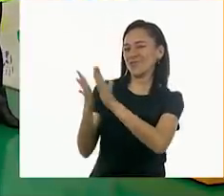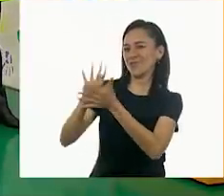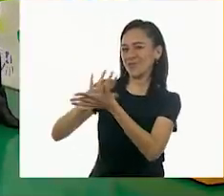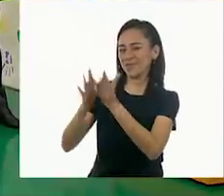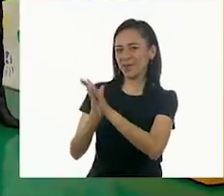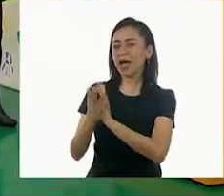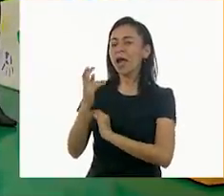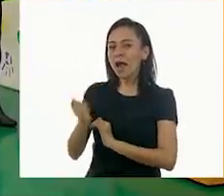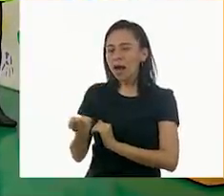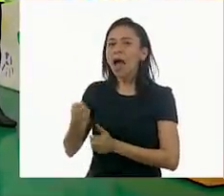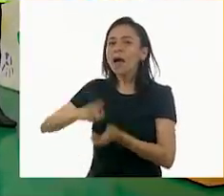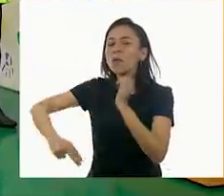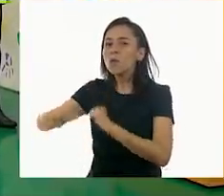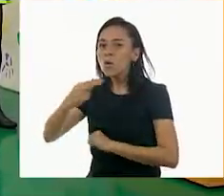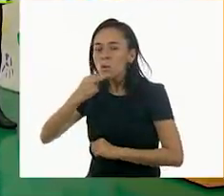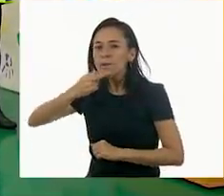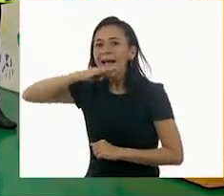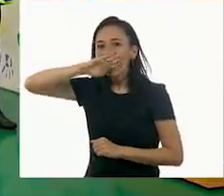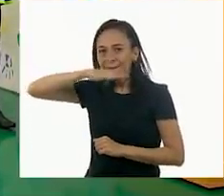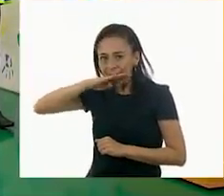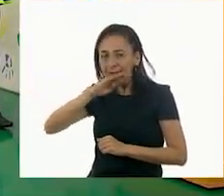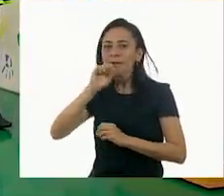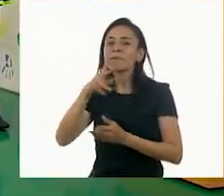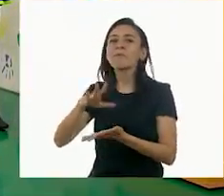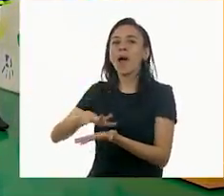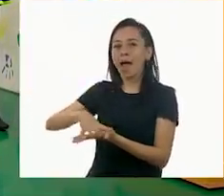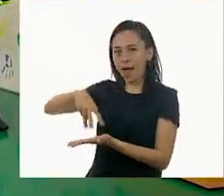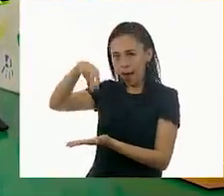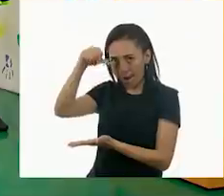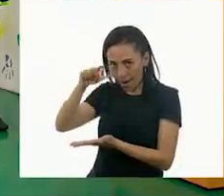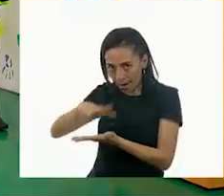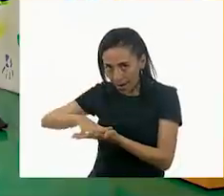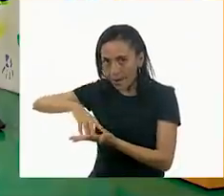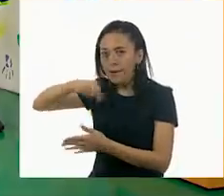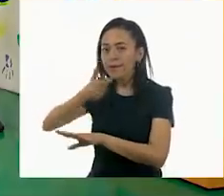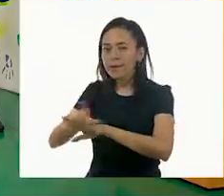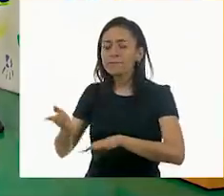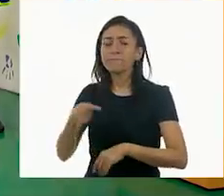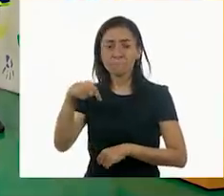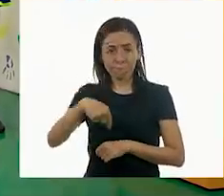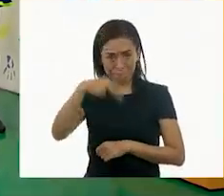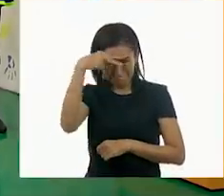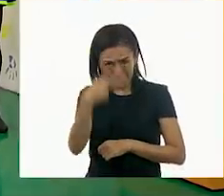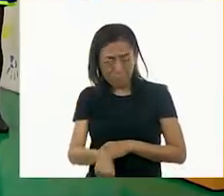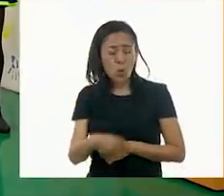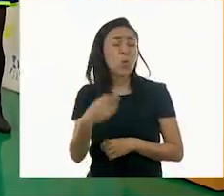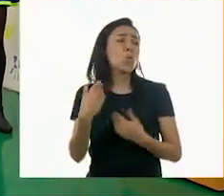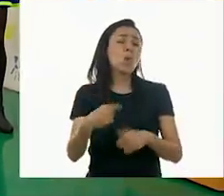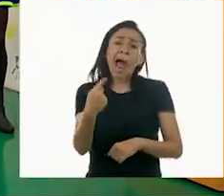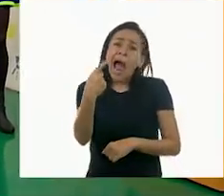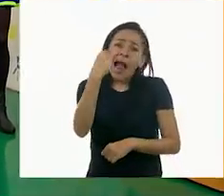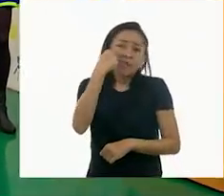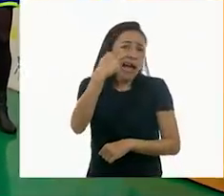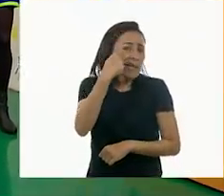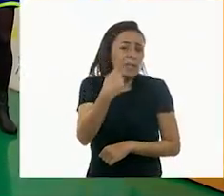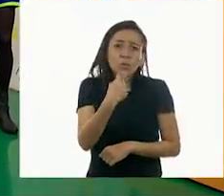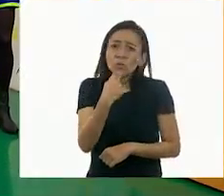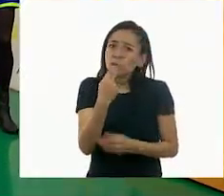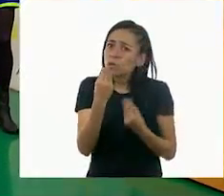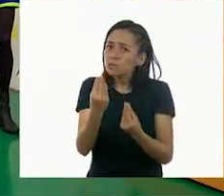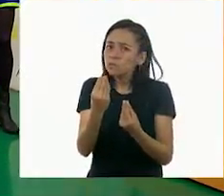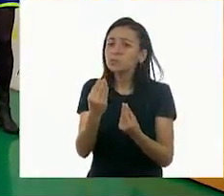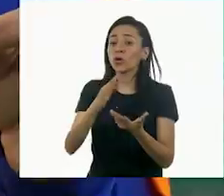harina. Aquí en México es muy utilizado este alimento. Al igual que las